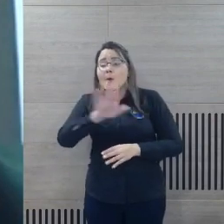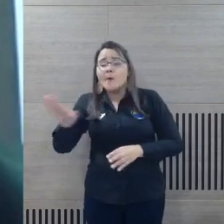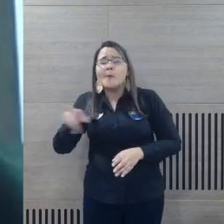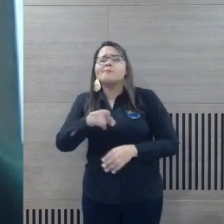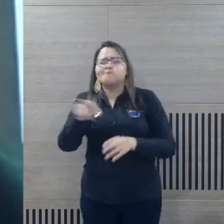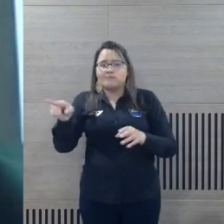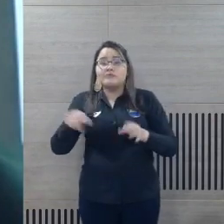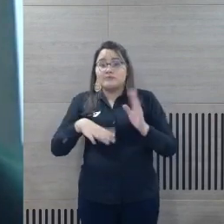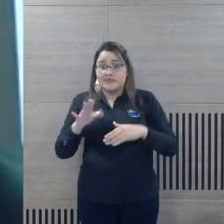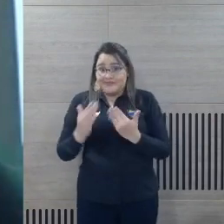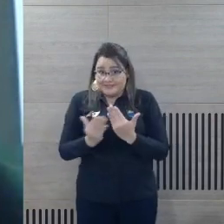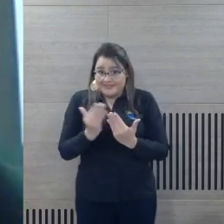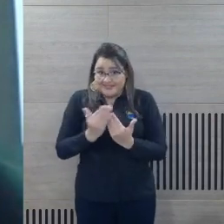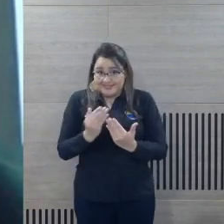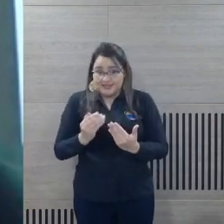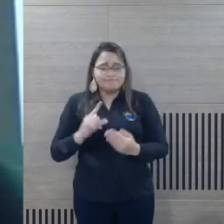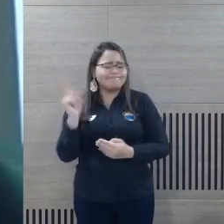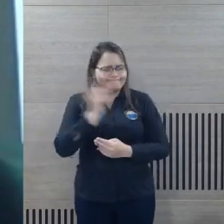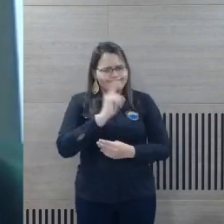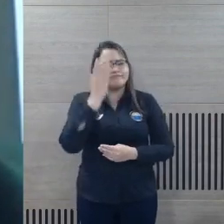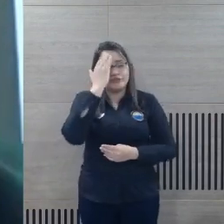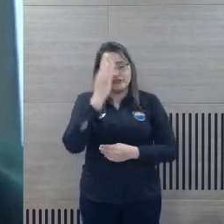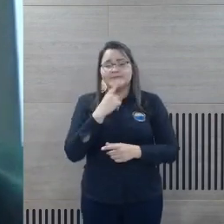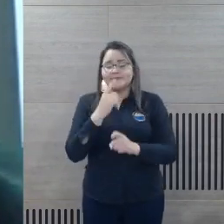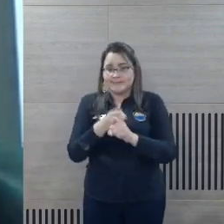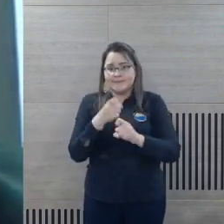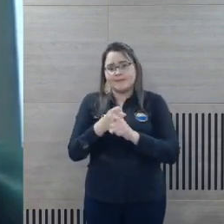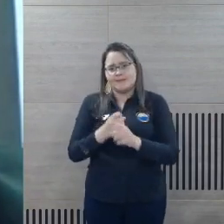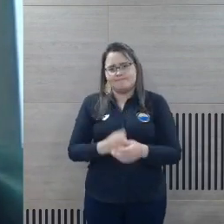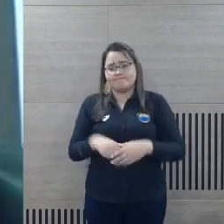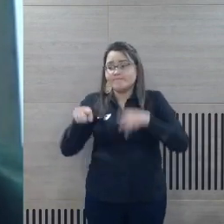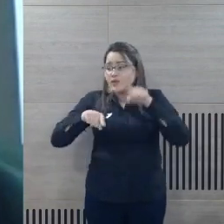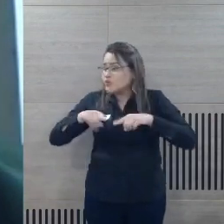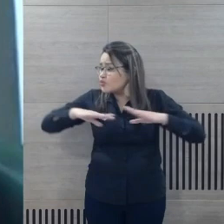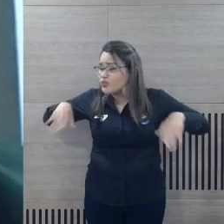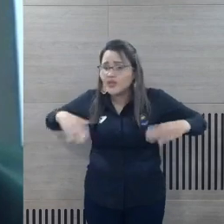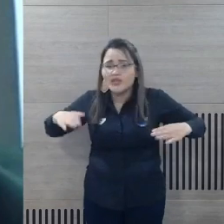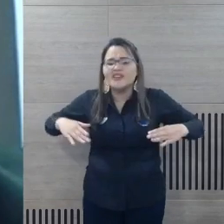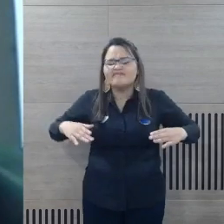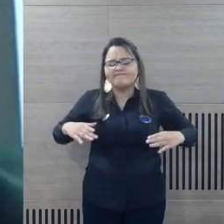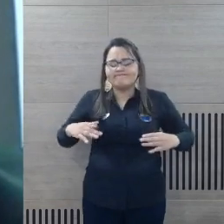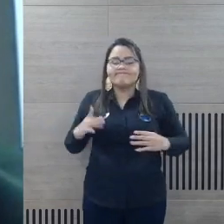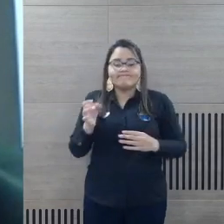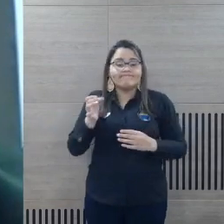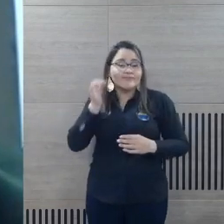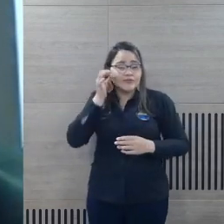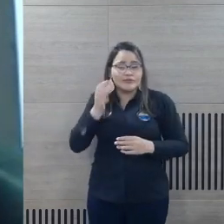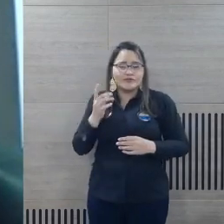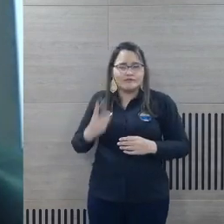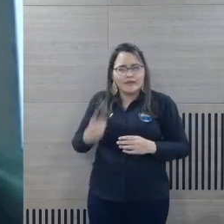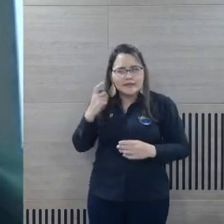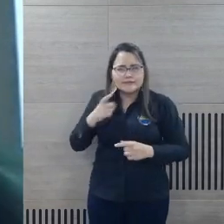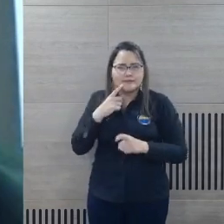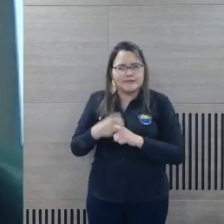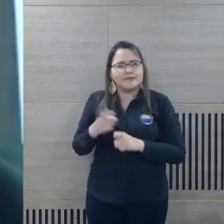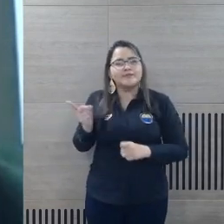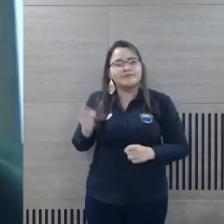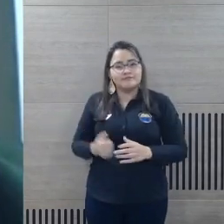pudieron? ¿Cuántos jóvenes que limpian los carros y los semáforos quieren estudiar una carrera